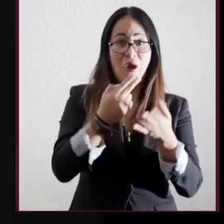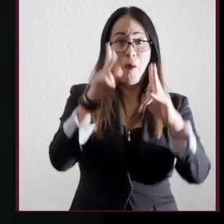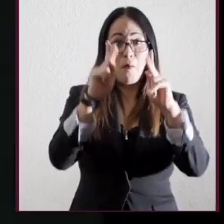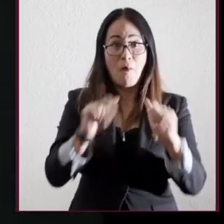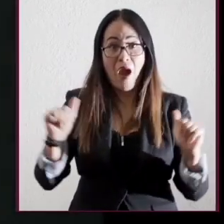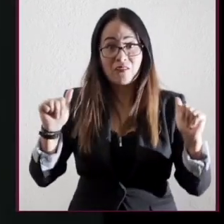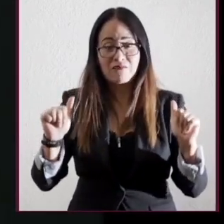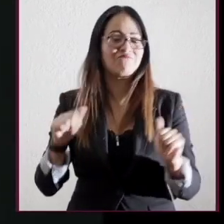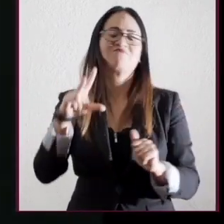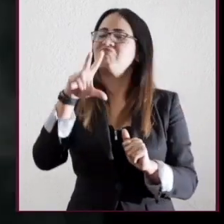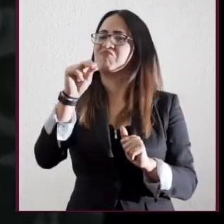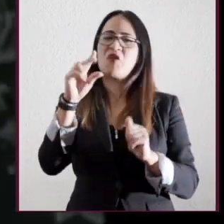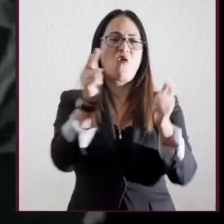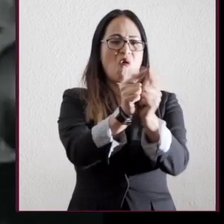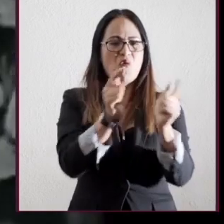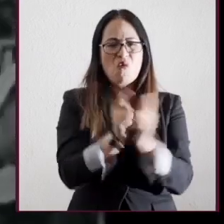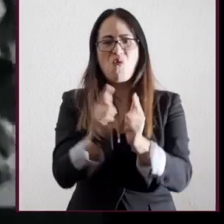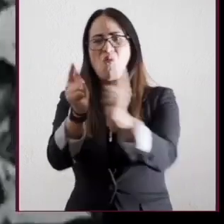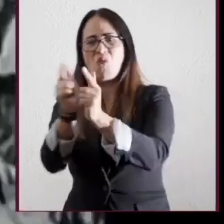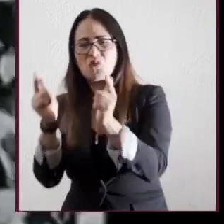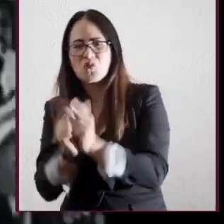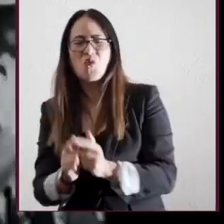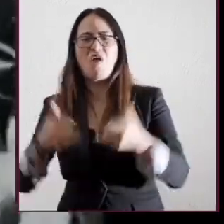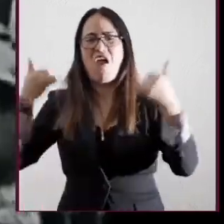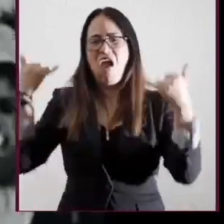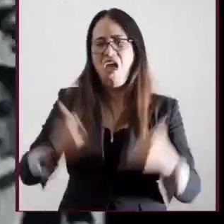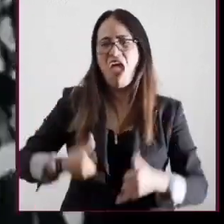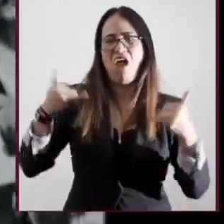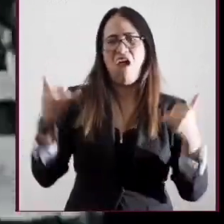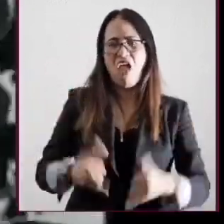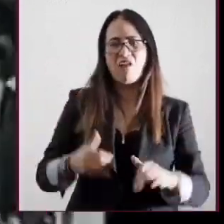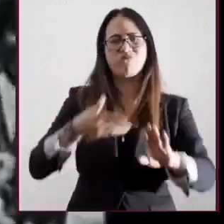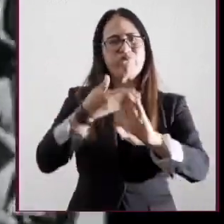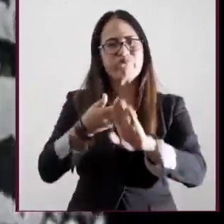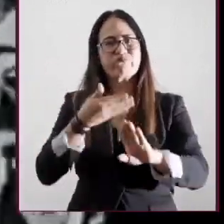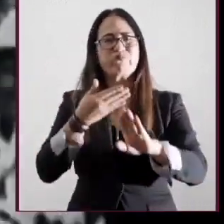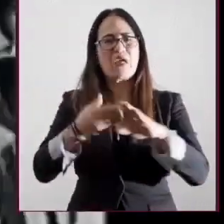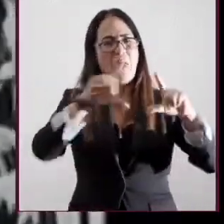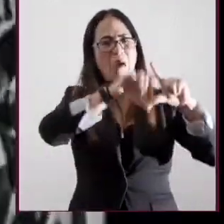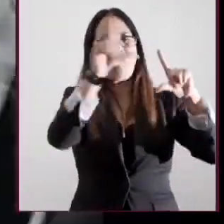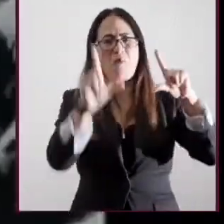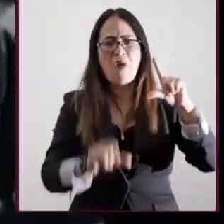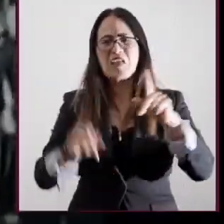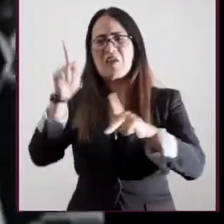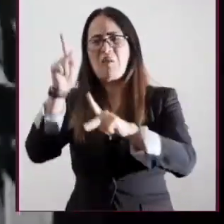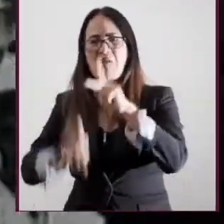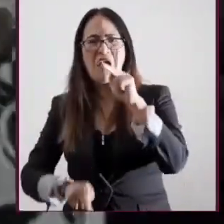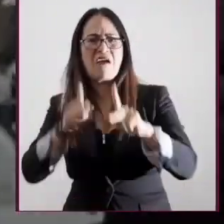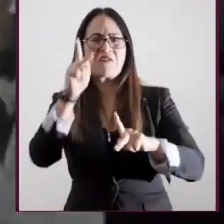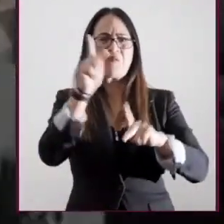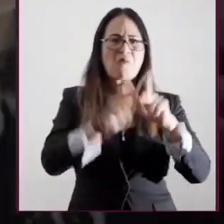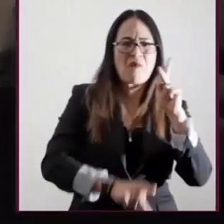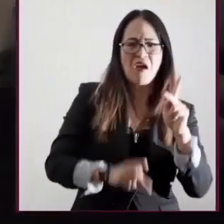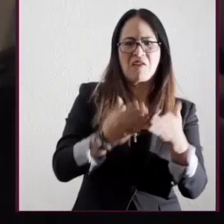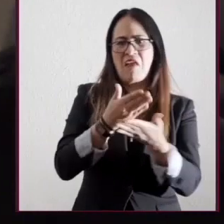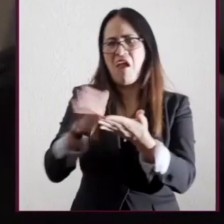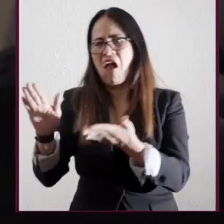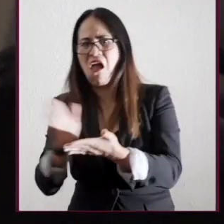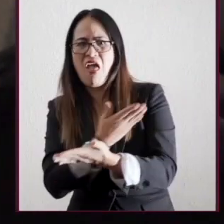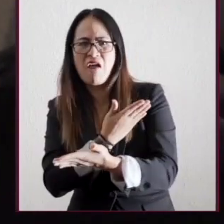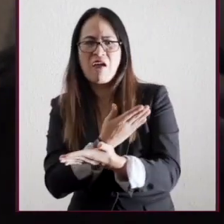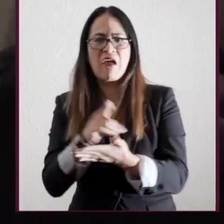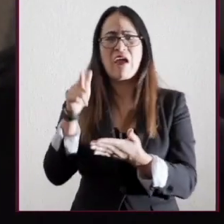de guerrillas que siguió a lo largo de muchos años. Ese país fragmentado, ese país dividido,